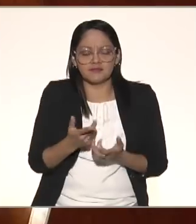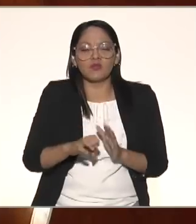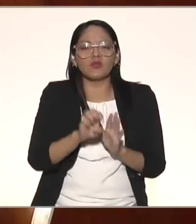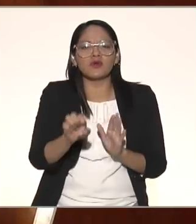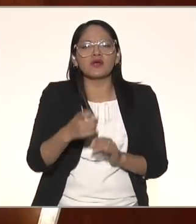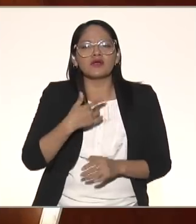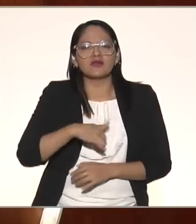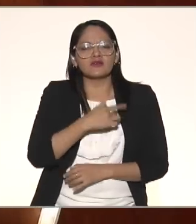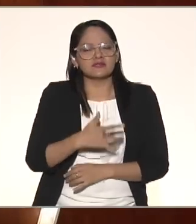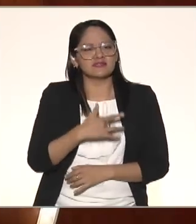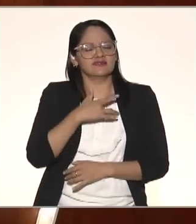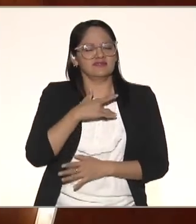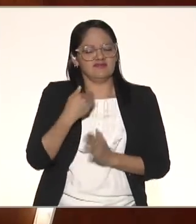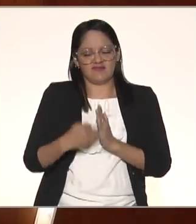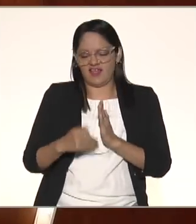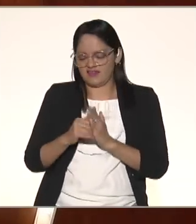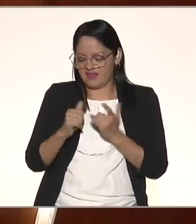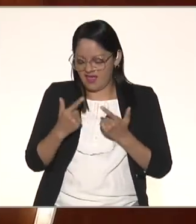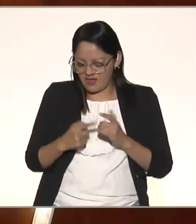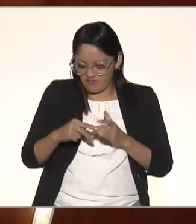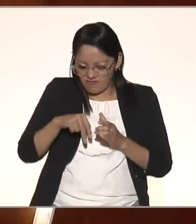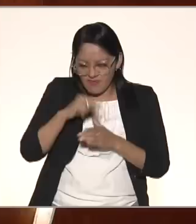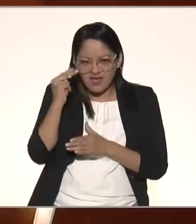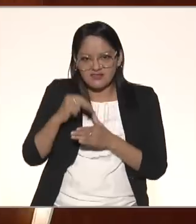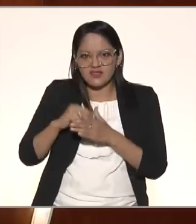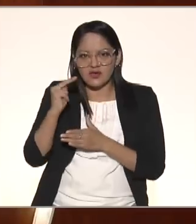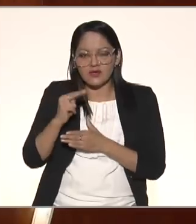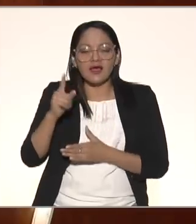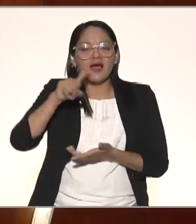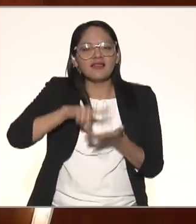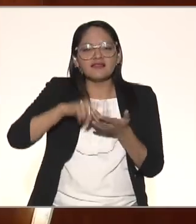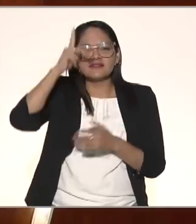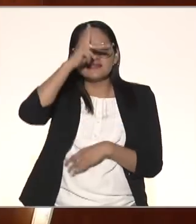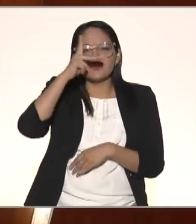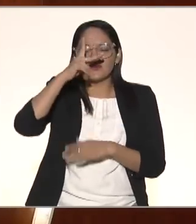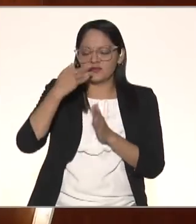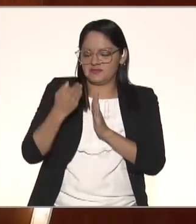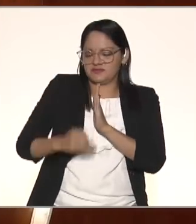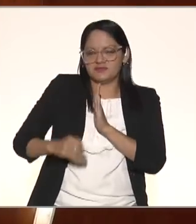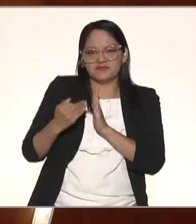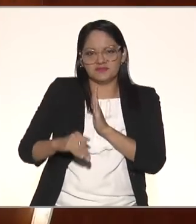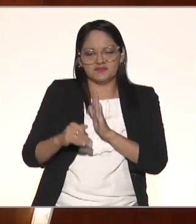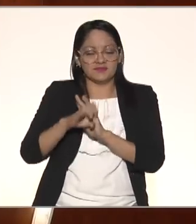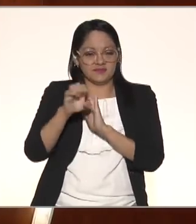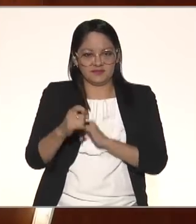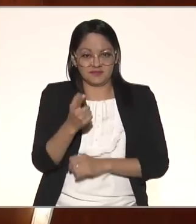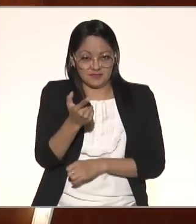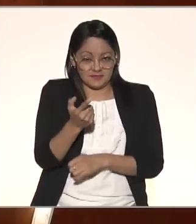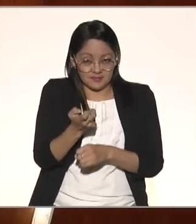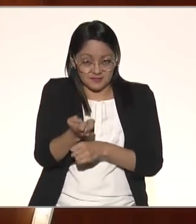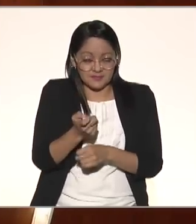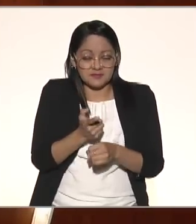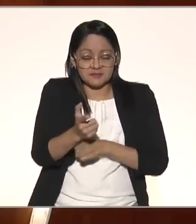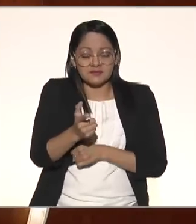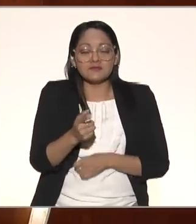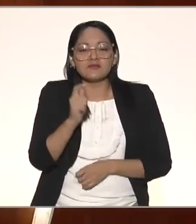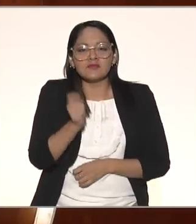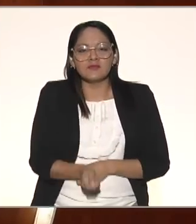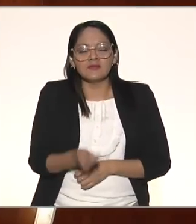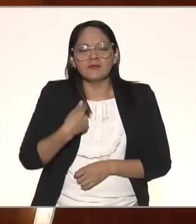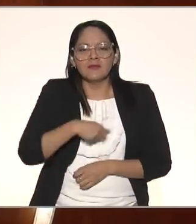a sentir que no estamos completos. Configura una psicología de la carencia. Desde aquí, nuestro